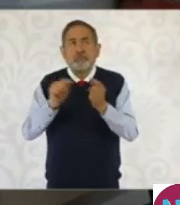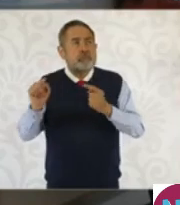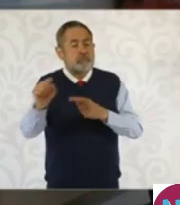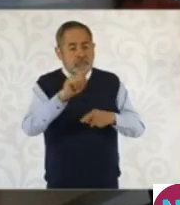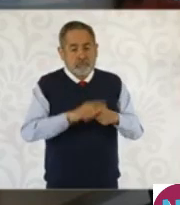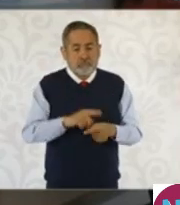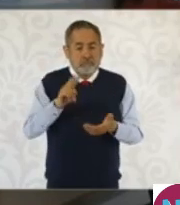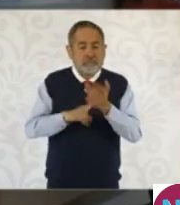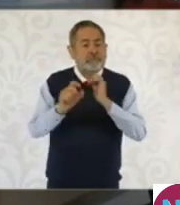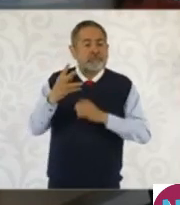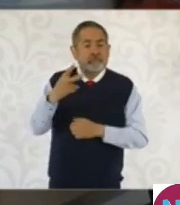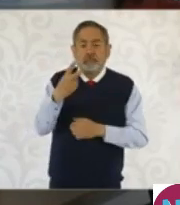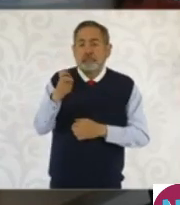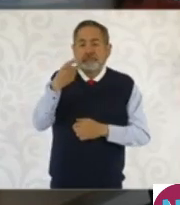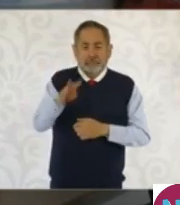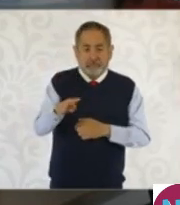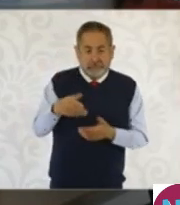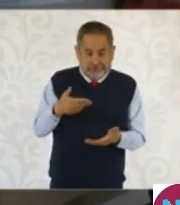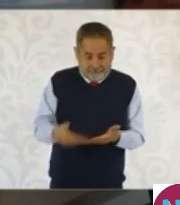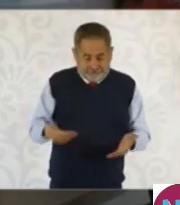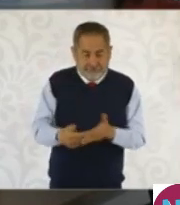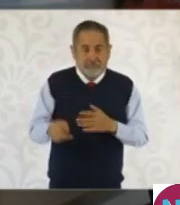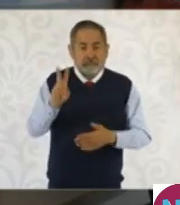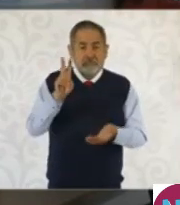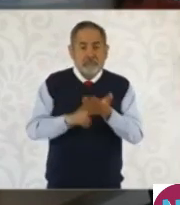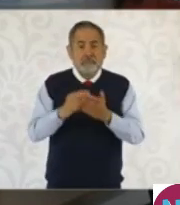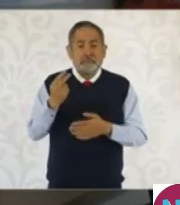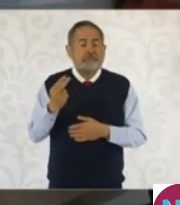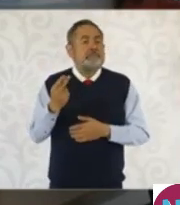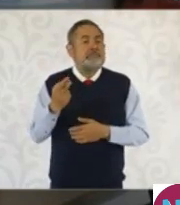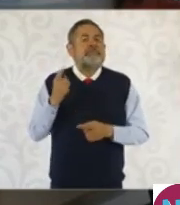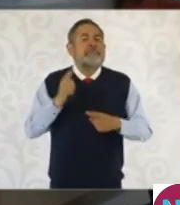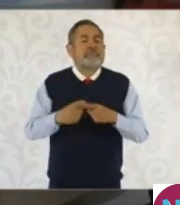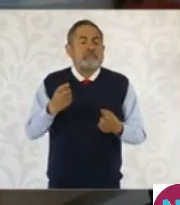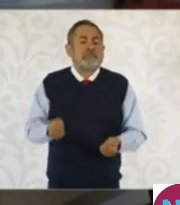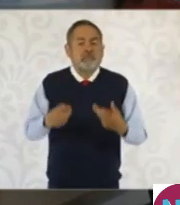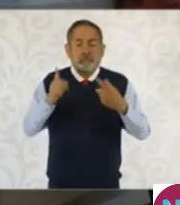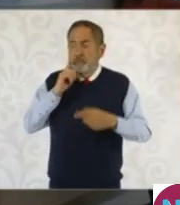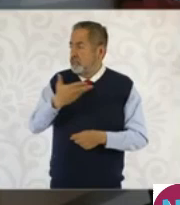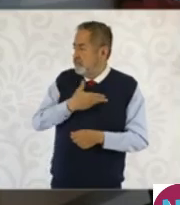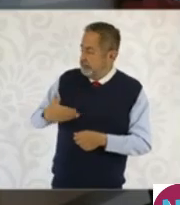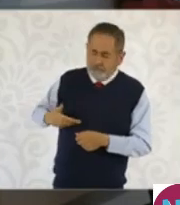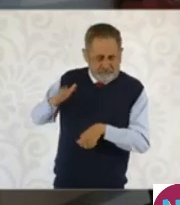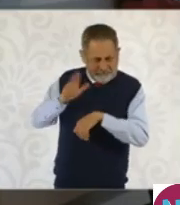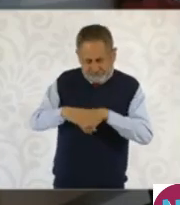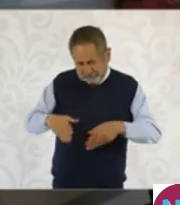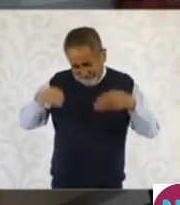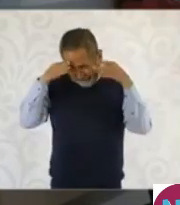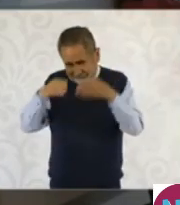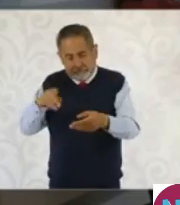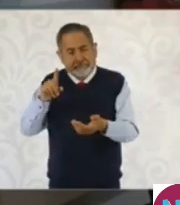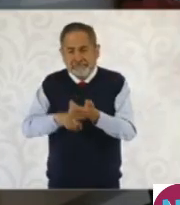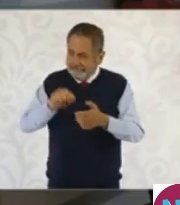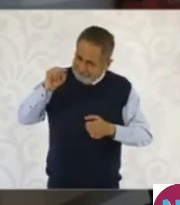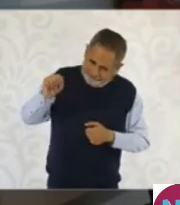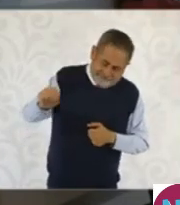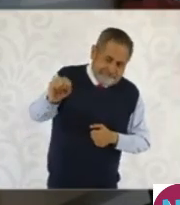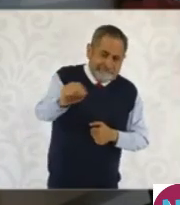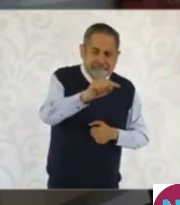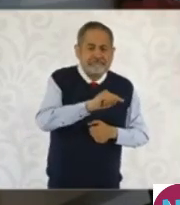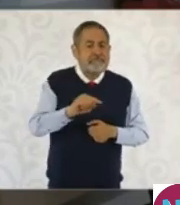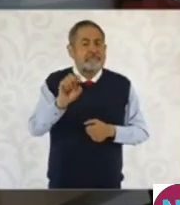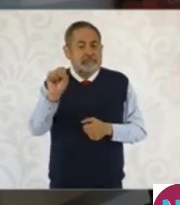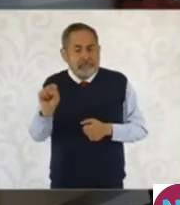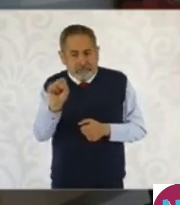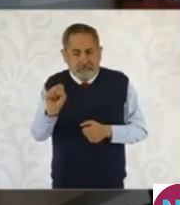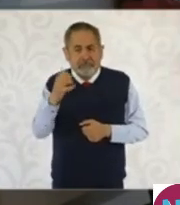24 fueron 219, pero para 2025 la presidenta nos ha pedido enfocarnos mucho también en las